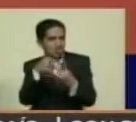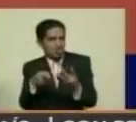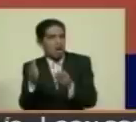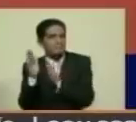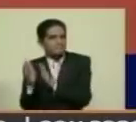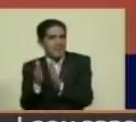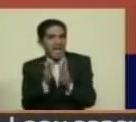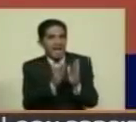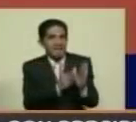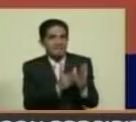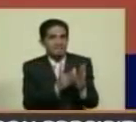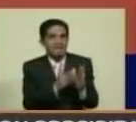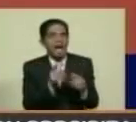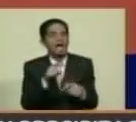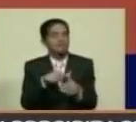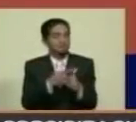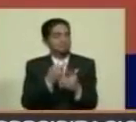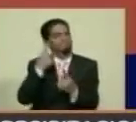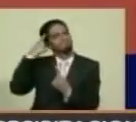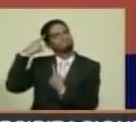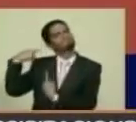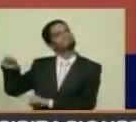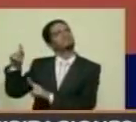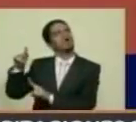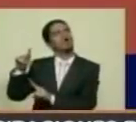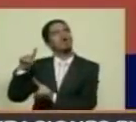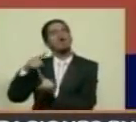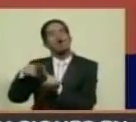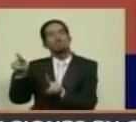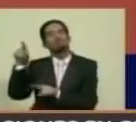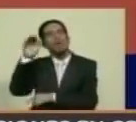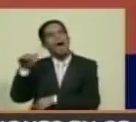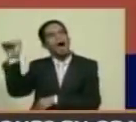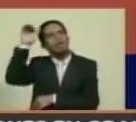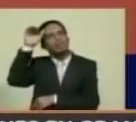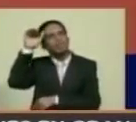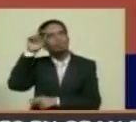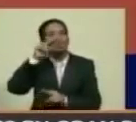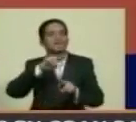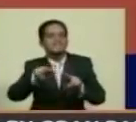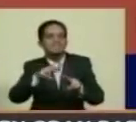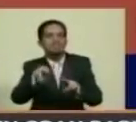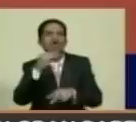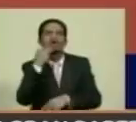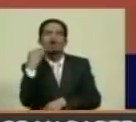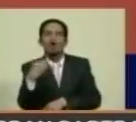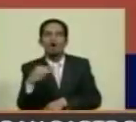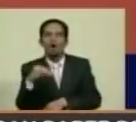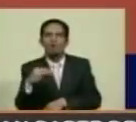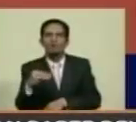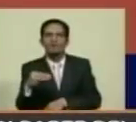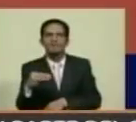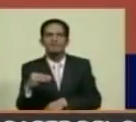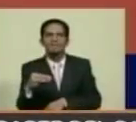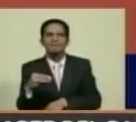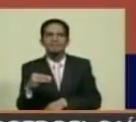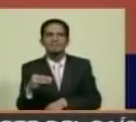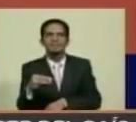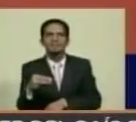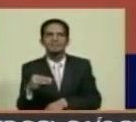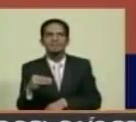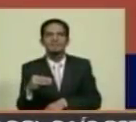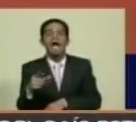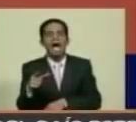otros, los adultos, los niños, los jóvenes, quienes resulten producto de